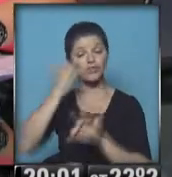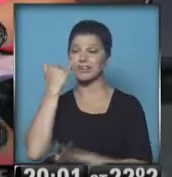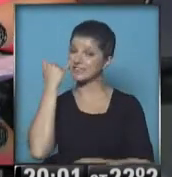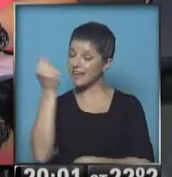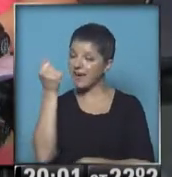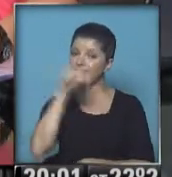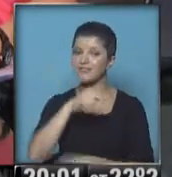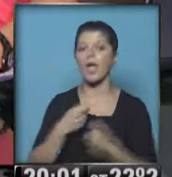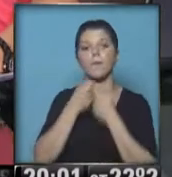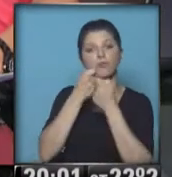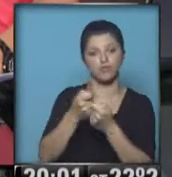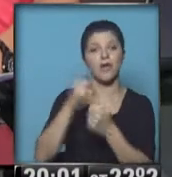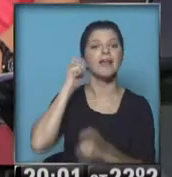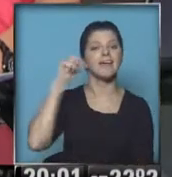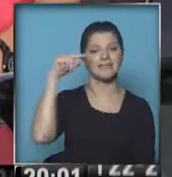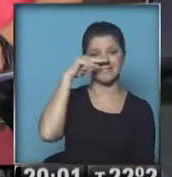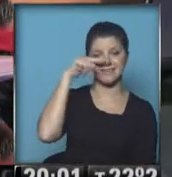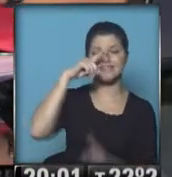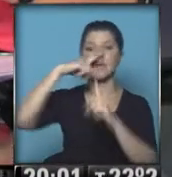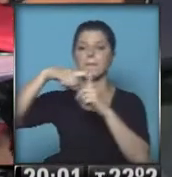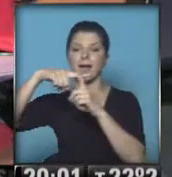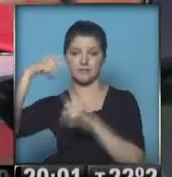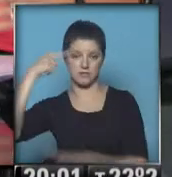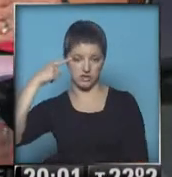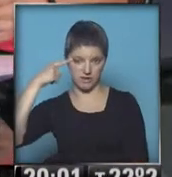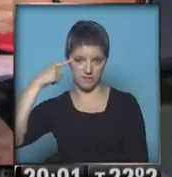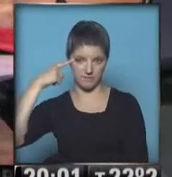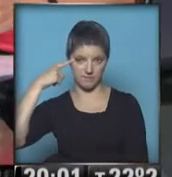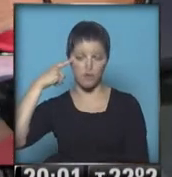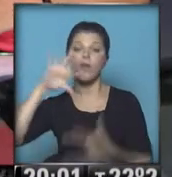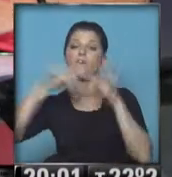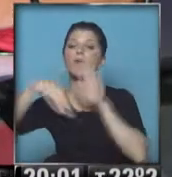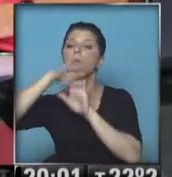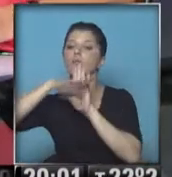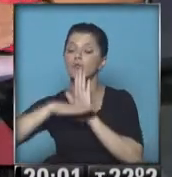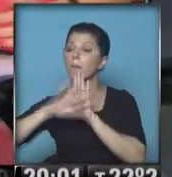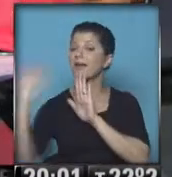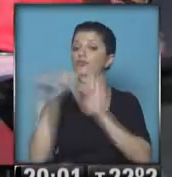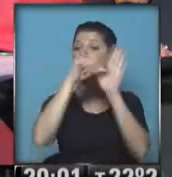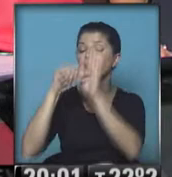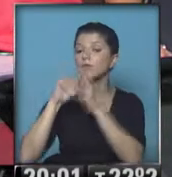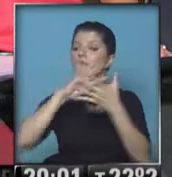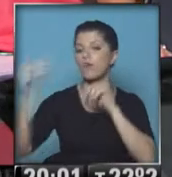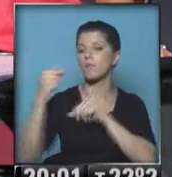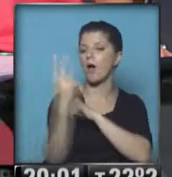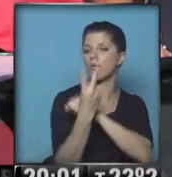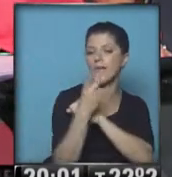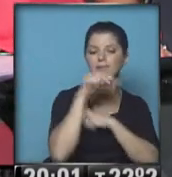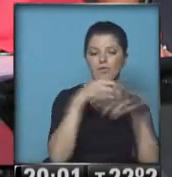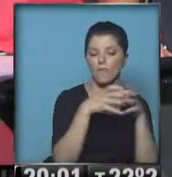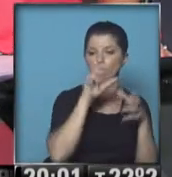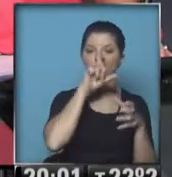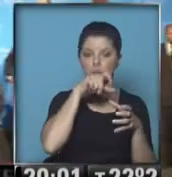con el respaldo del G77 más China. Un marco regulatorio para que todos los países tengan cómo defenderse del accionar de los fondos